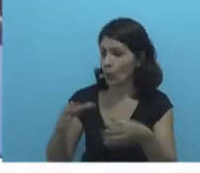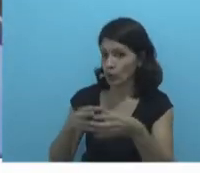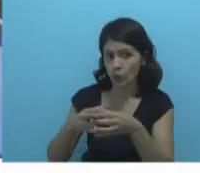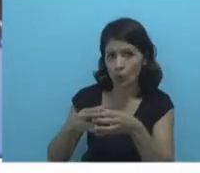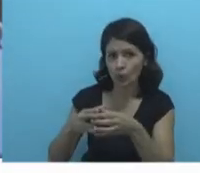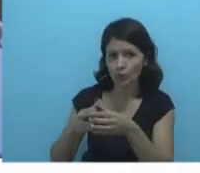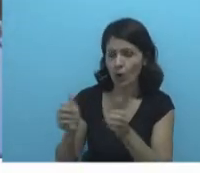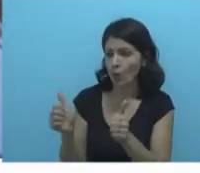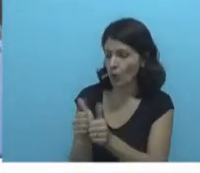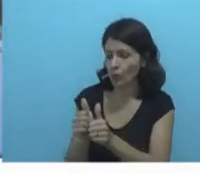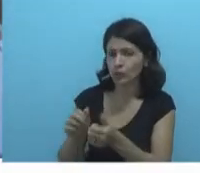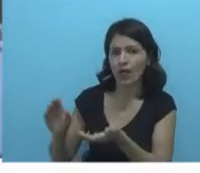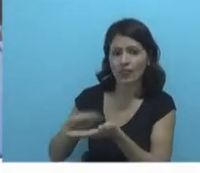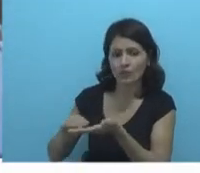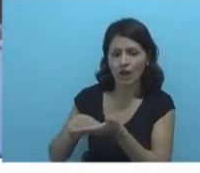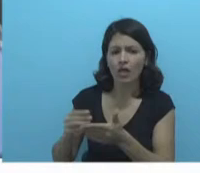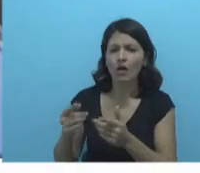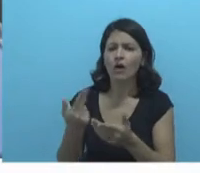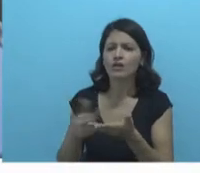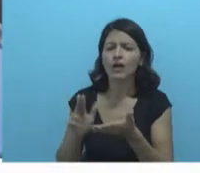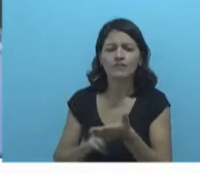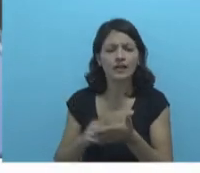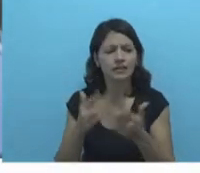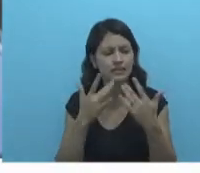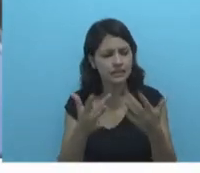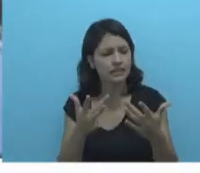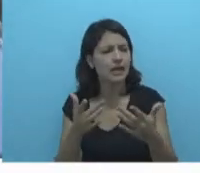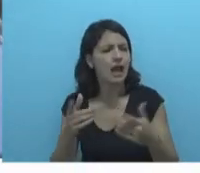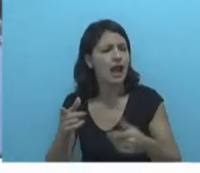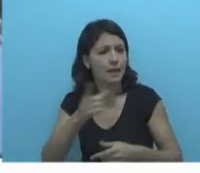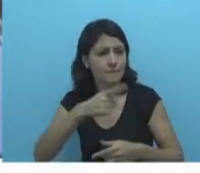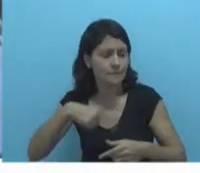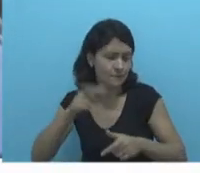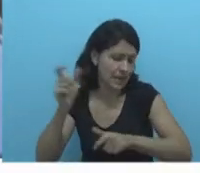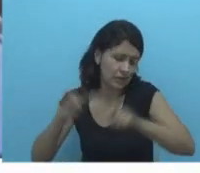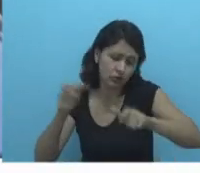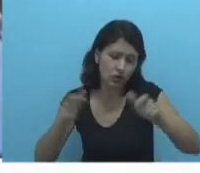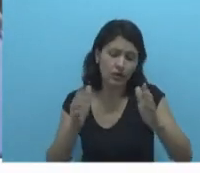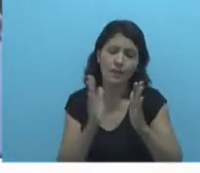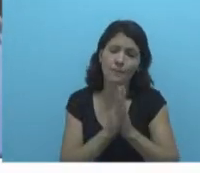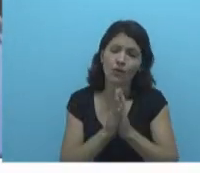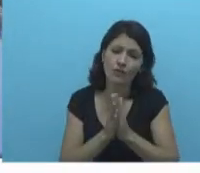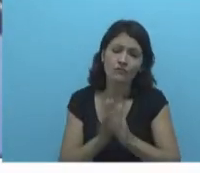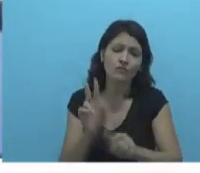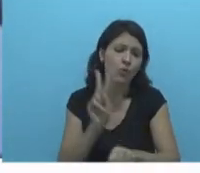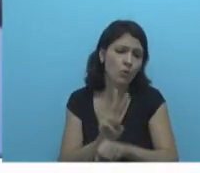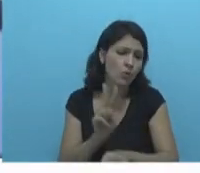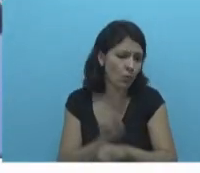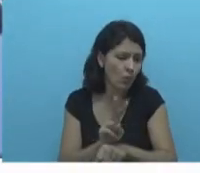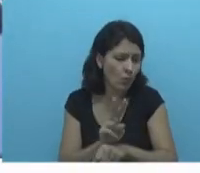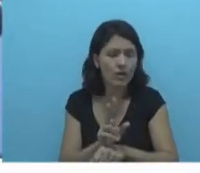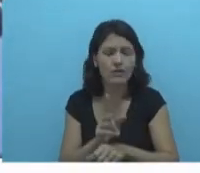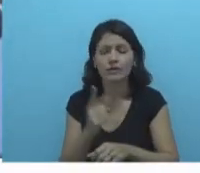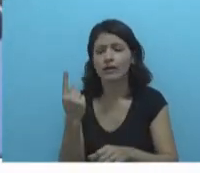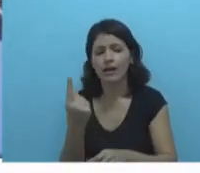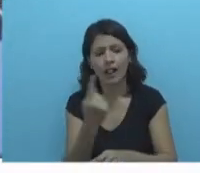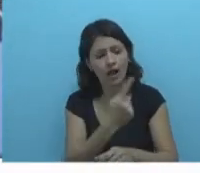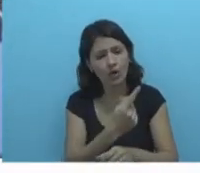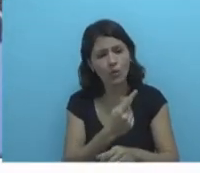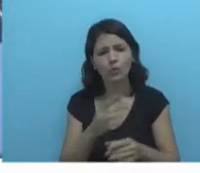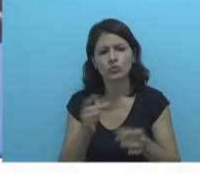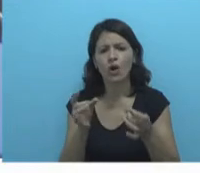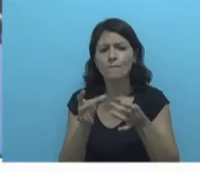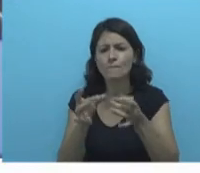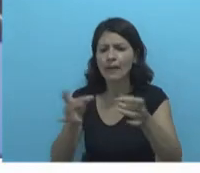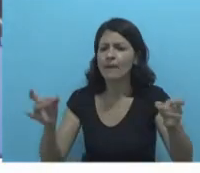Igualdad un llamado a toda la población para que nos sigamos cuidando, y reafirmamos también la convicción de que la pandemia